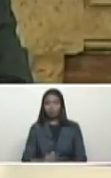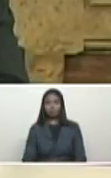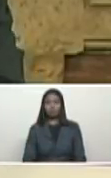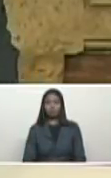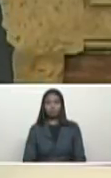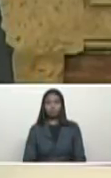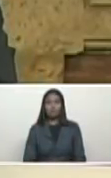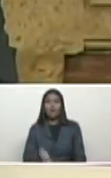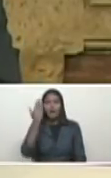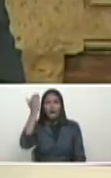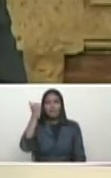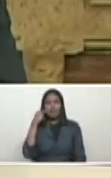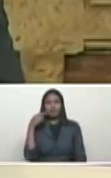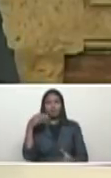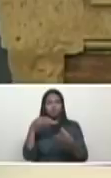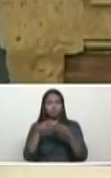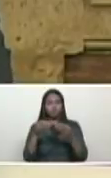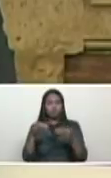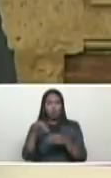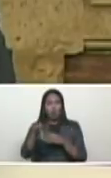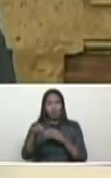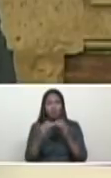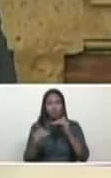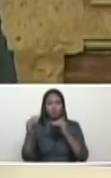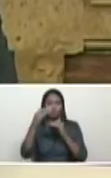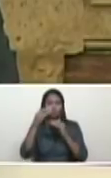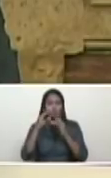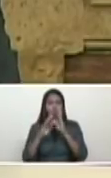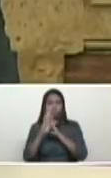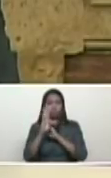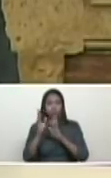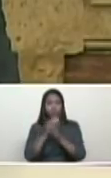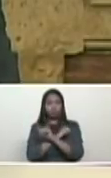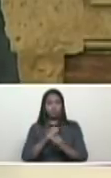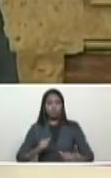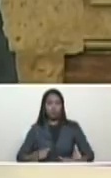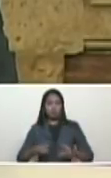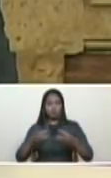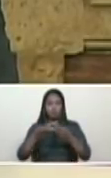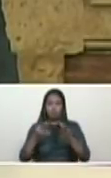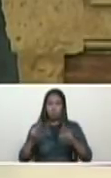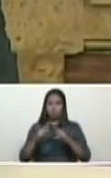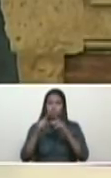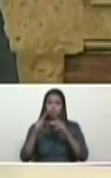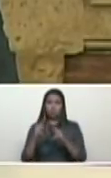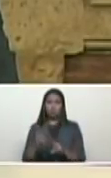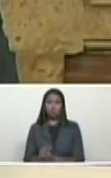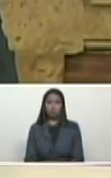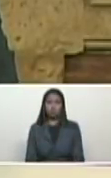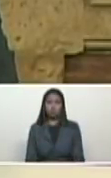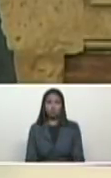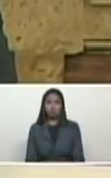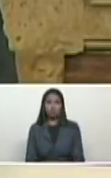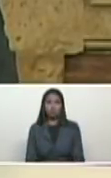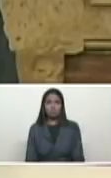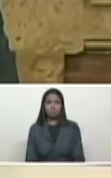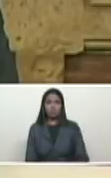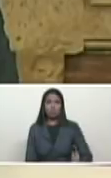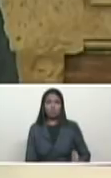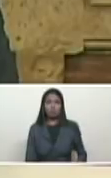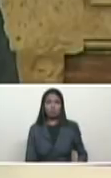ayer tuve una reunión con todo el estado mayor superior ampliado de la fuerza armada nacional bolivariana extraordinario ahí estuvieron generales